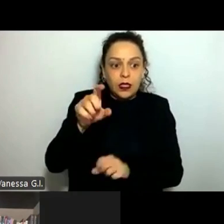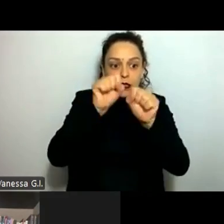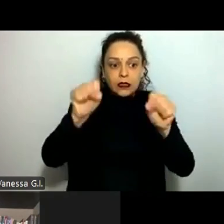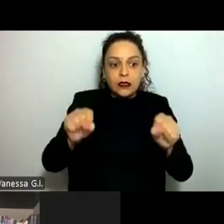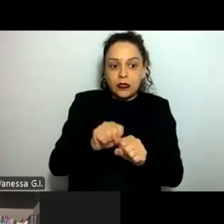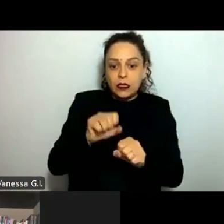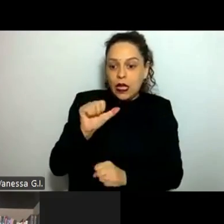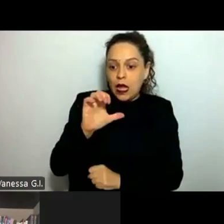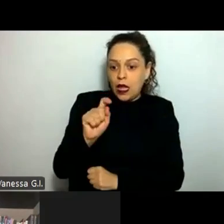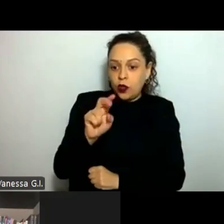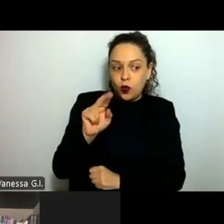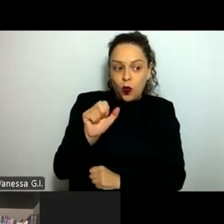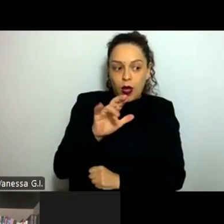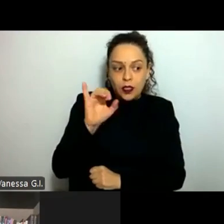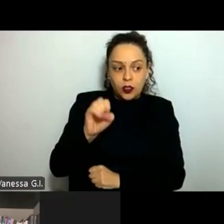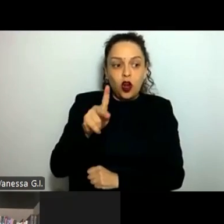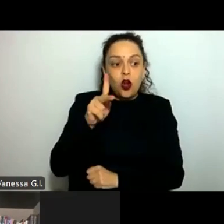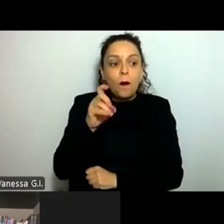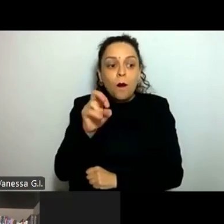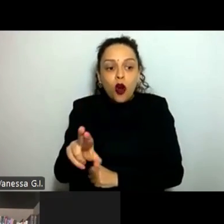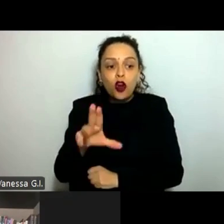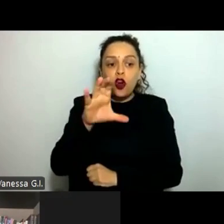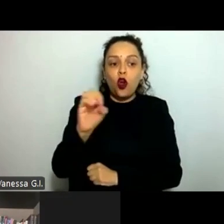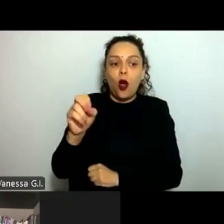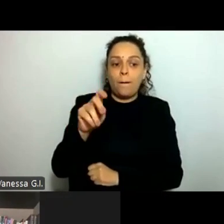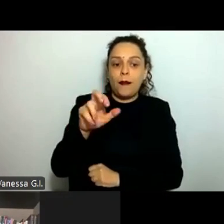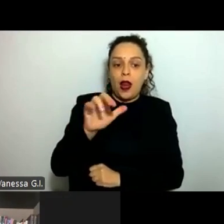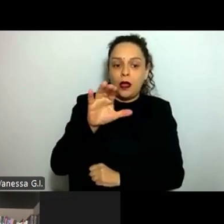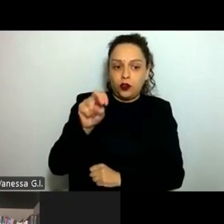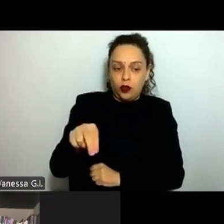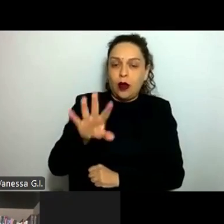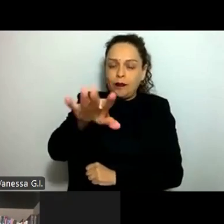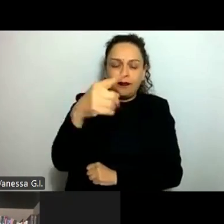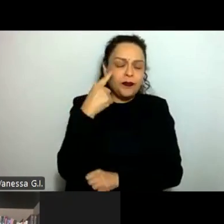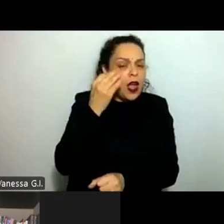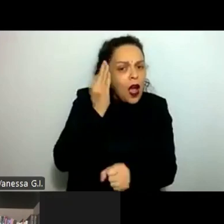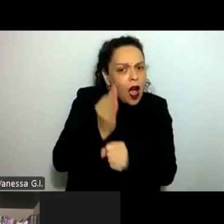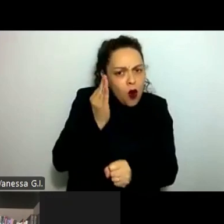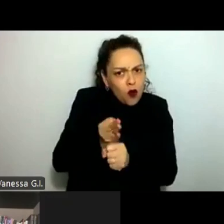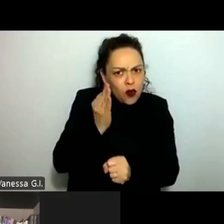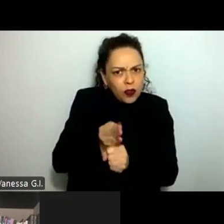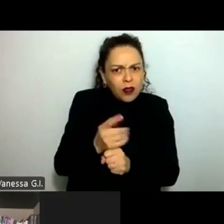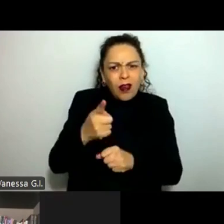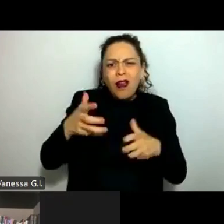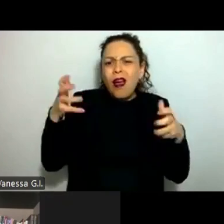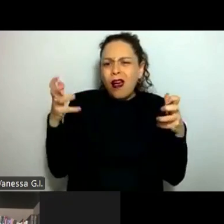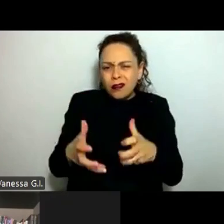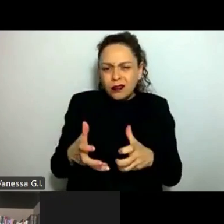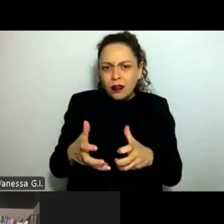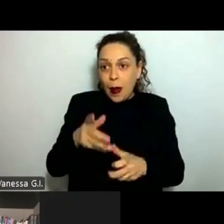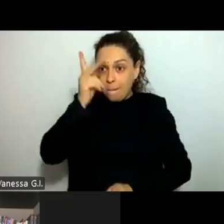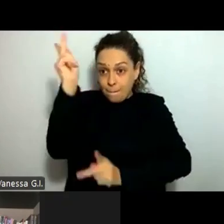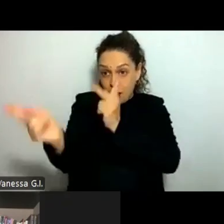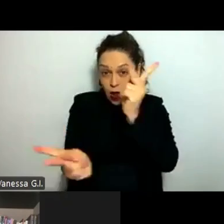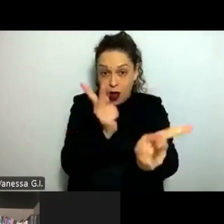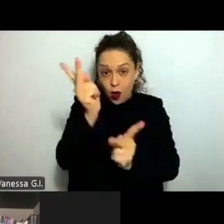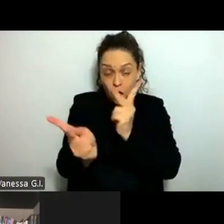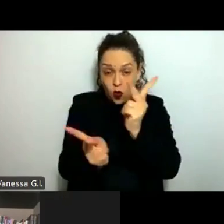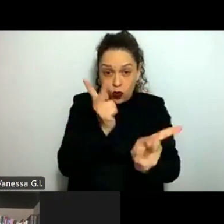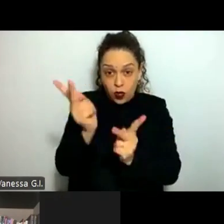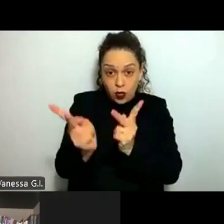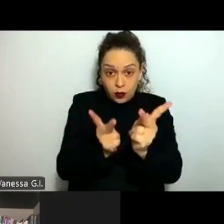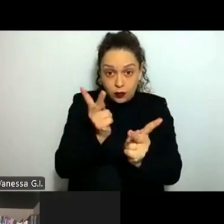No solamente se trataría de este caso. En este momento se está llevando a cabo una consulta para la